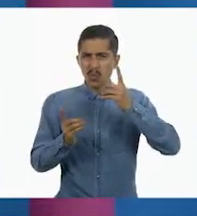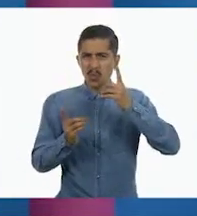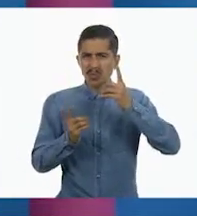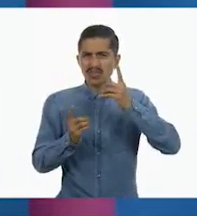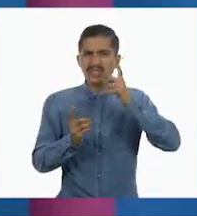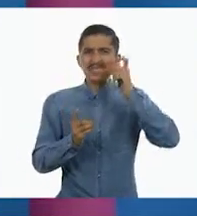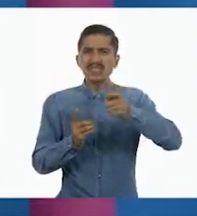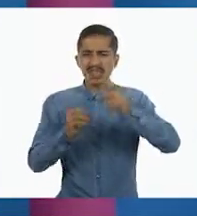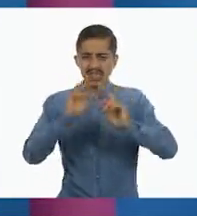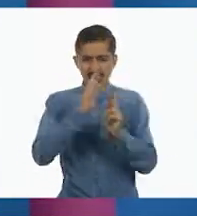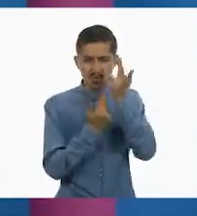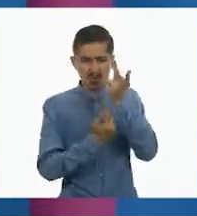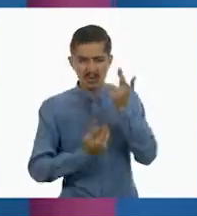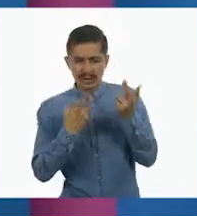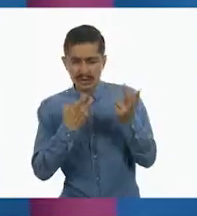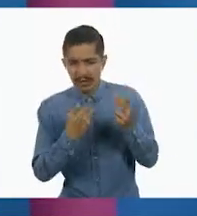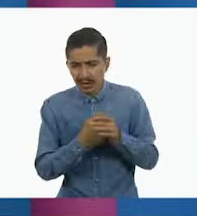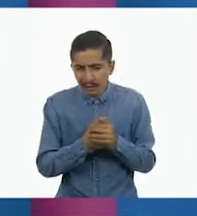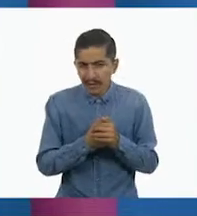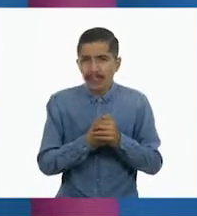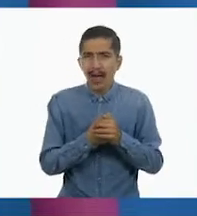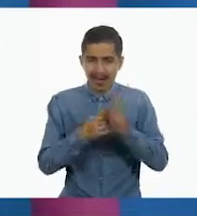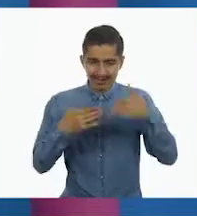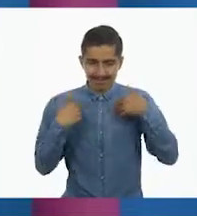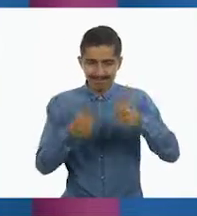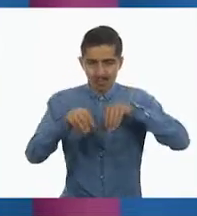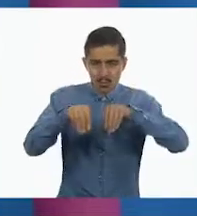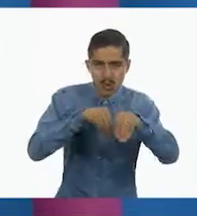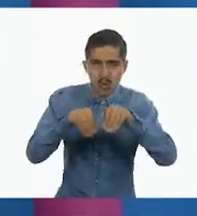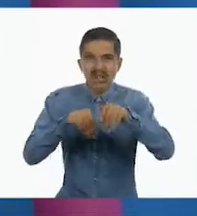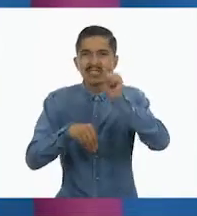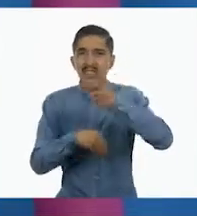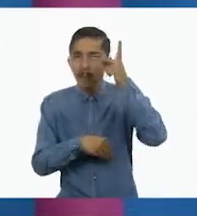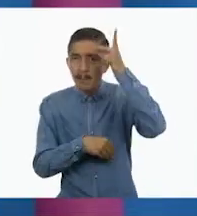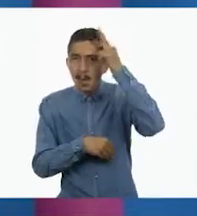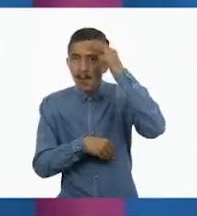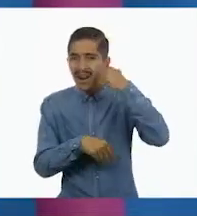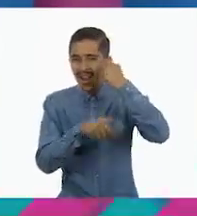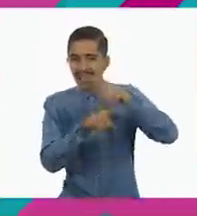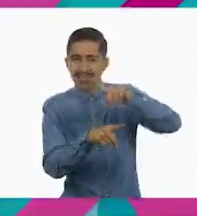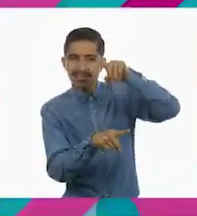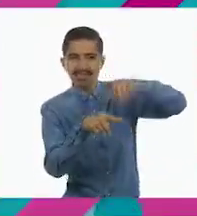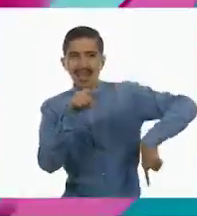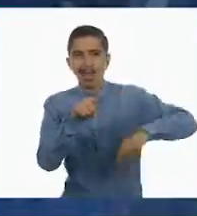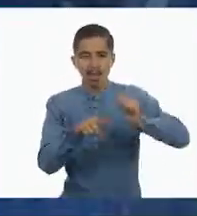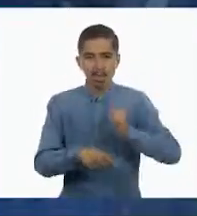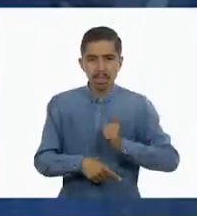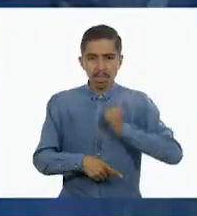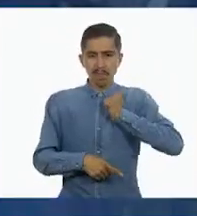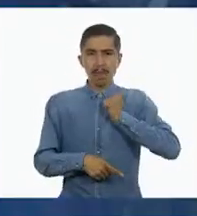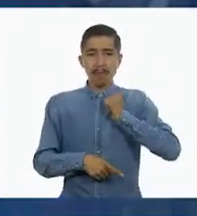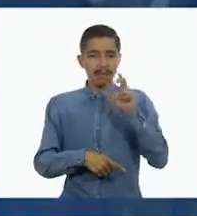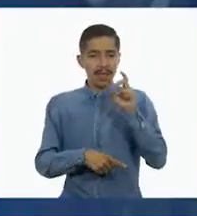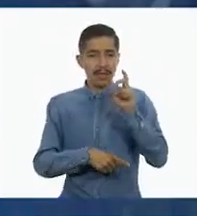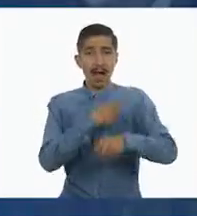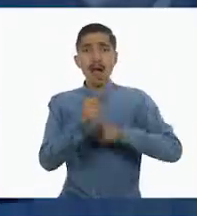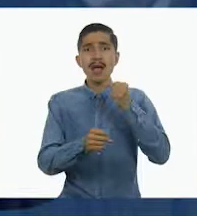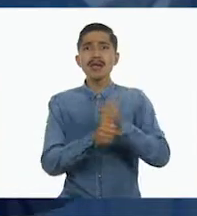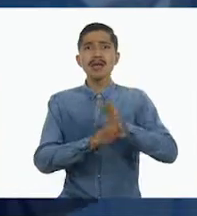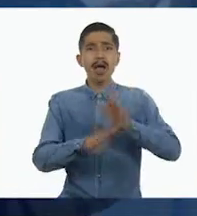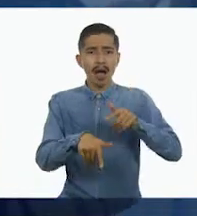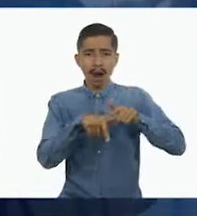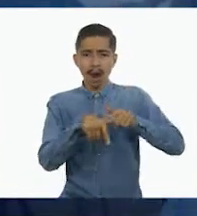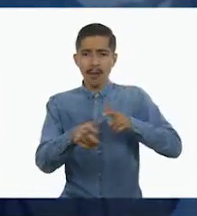Mexicana. Entiendo que este movimiento empezó para quitar a Porfirio Díaz del poder, porque ya estaba gobernando por 30 años y su